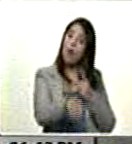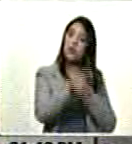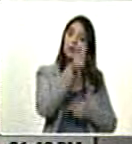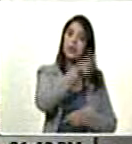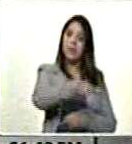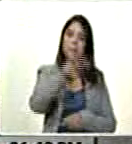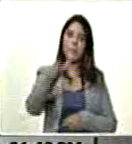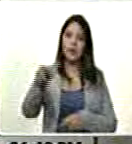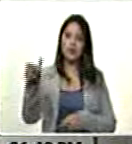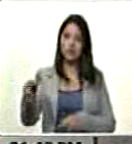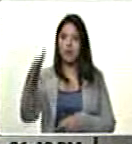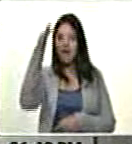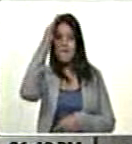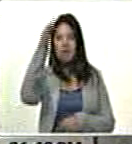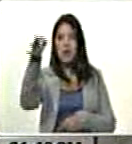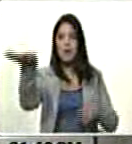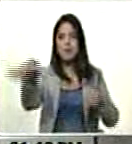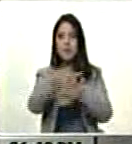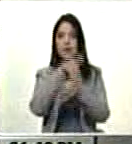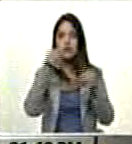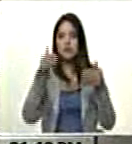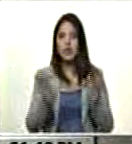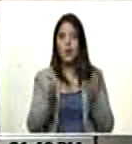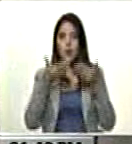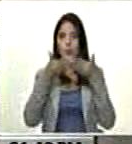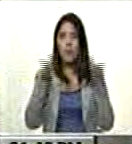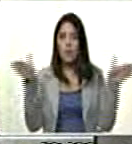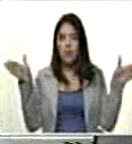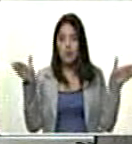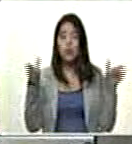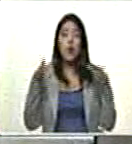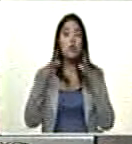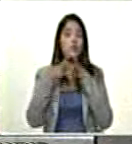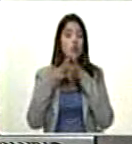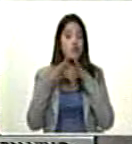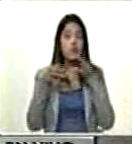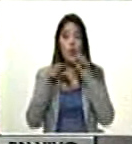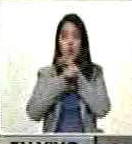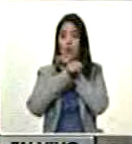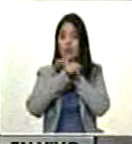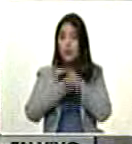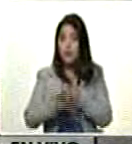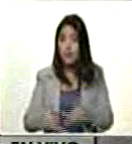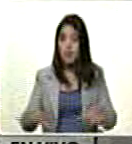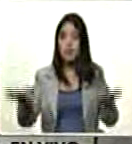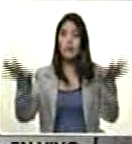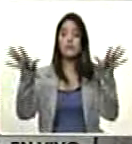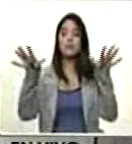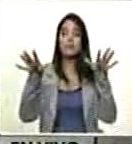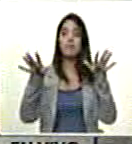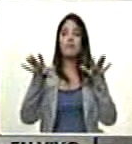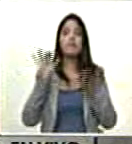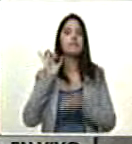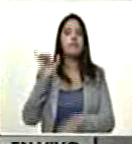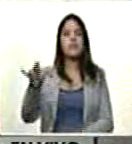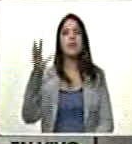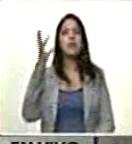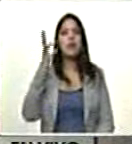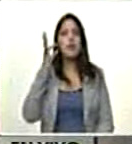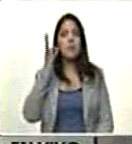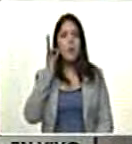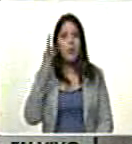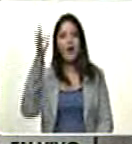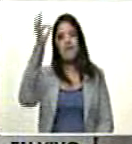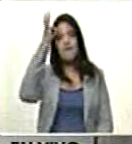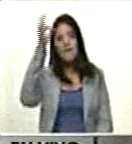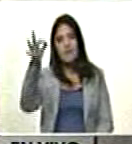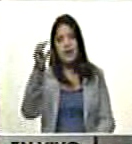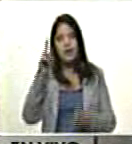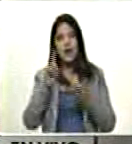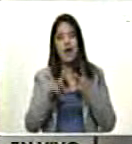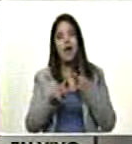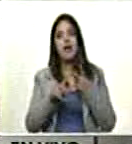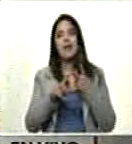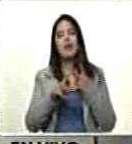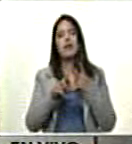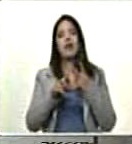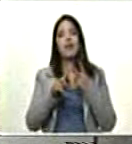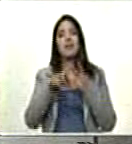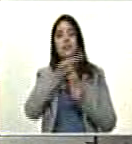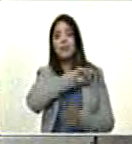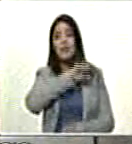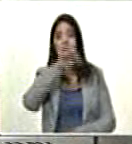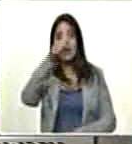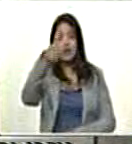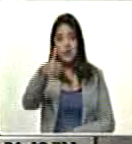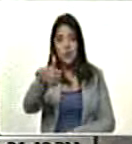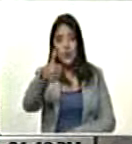de los fiscales del Ministerio Público, que estarán desplegados, serán la propia fiscal general, el vicefiscal, los directores